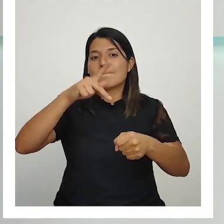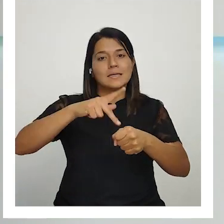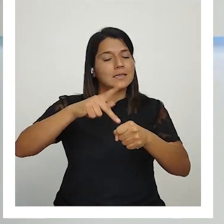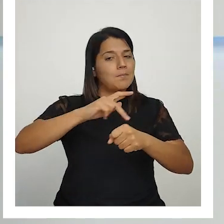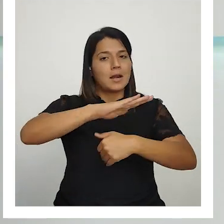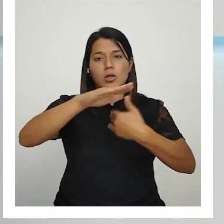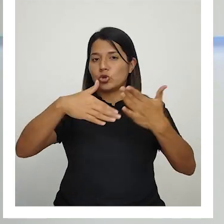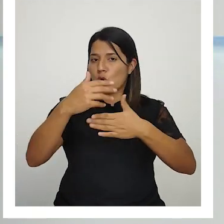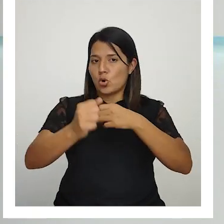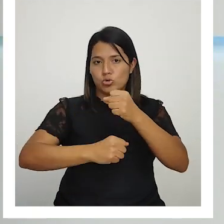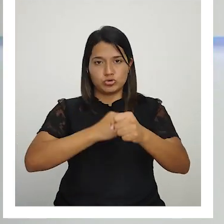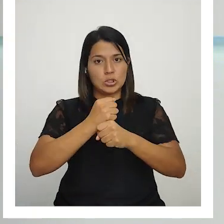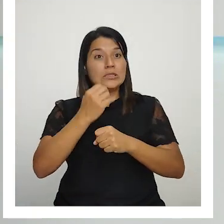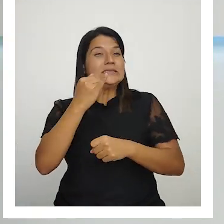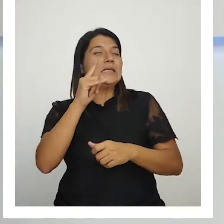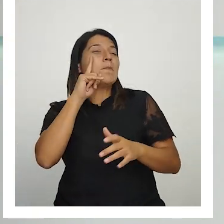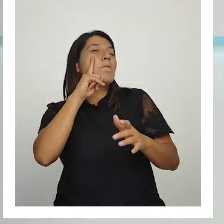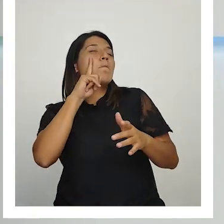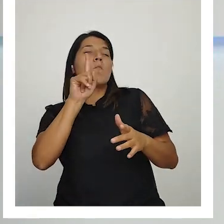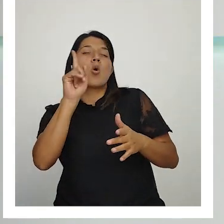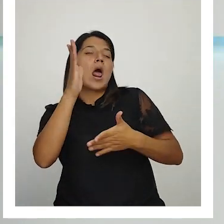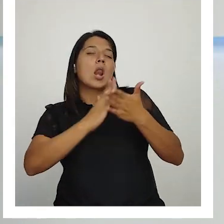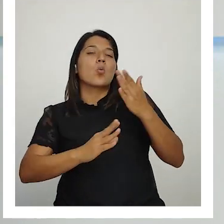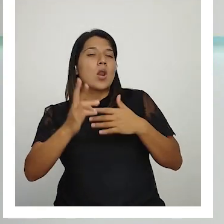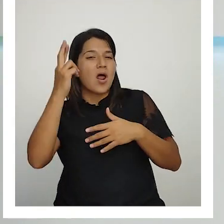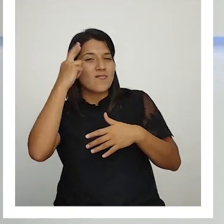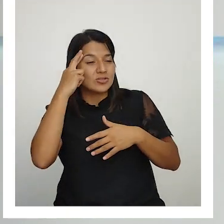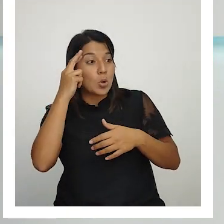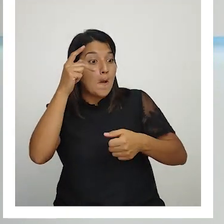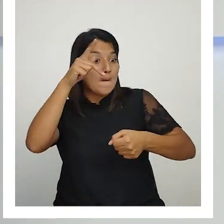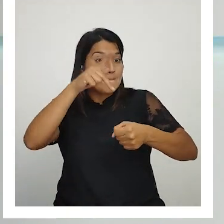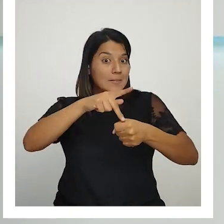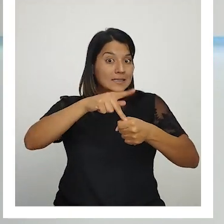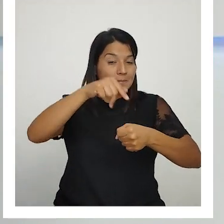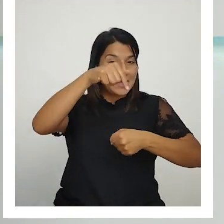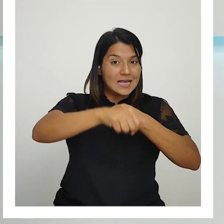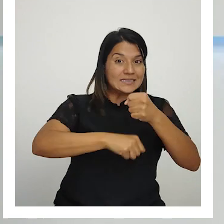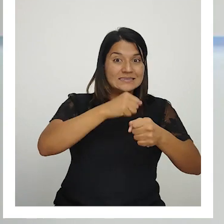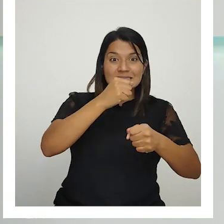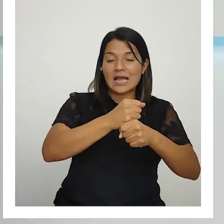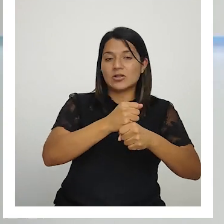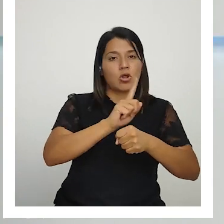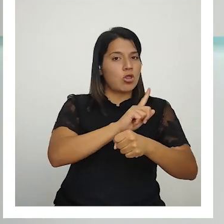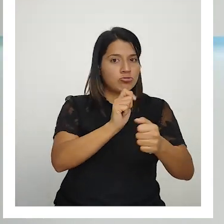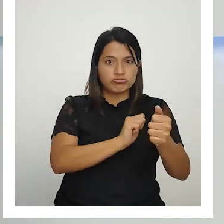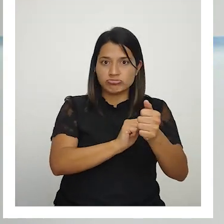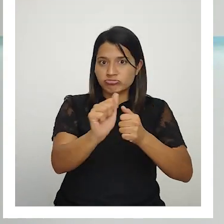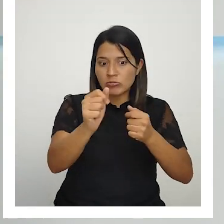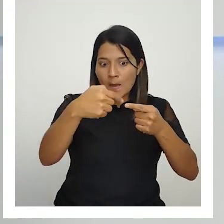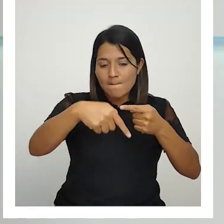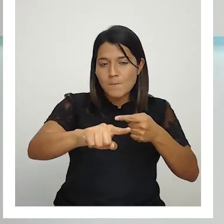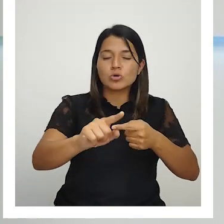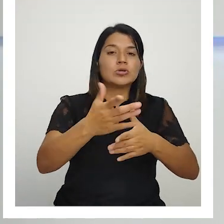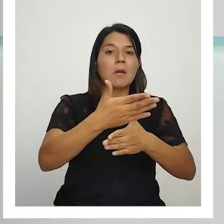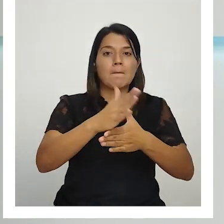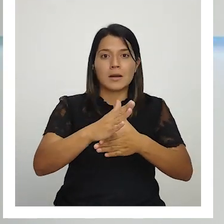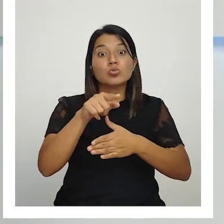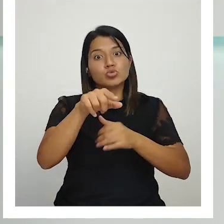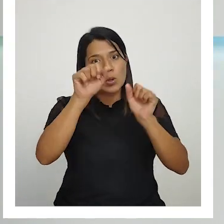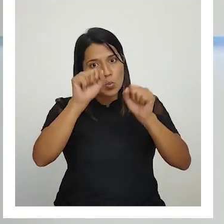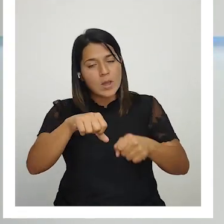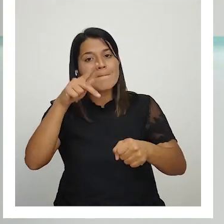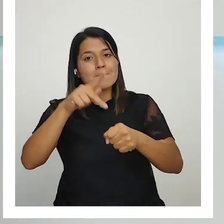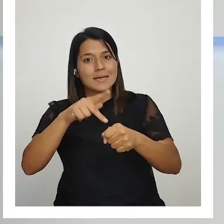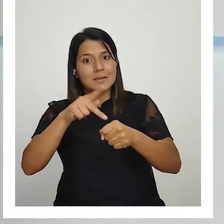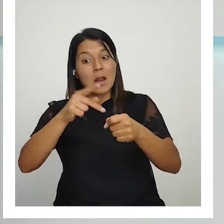años. No, si por A o por B razón no logran alcanzar el panel de entrevista y no logran alcanzar ser becarios este año,